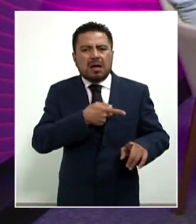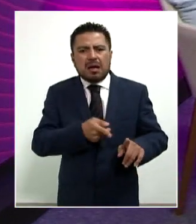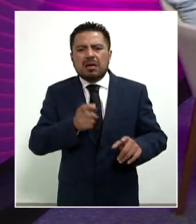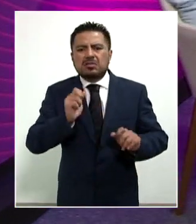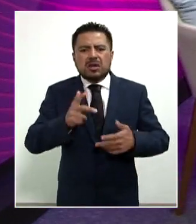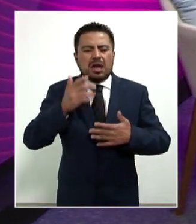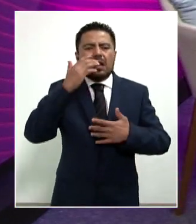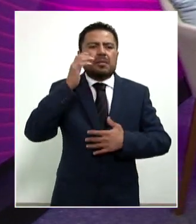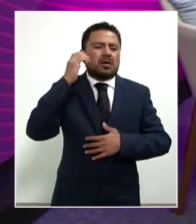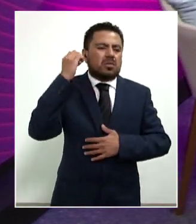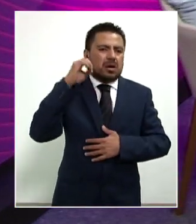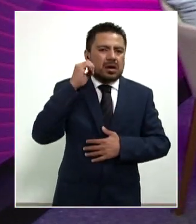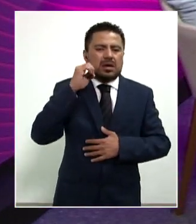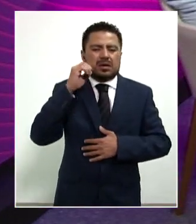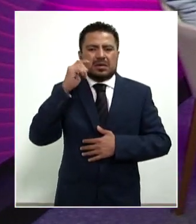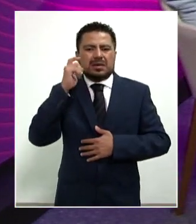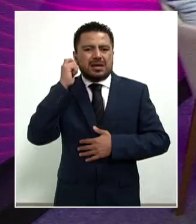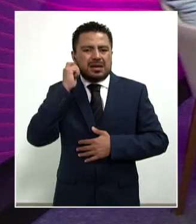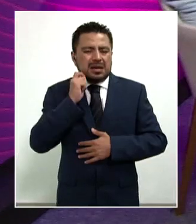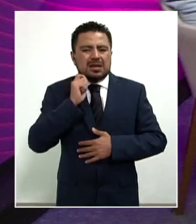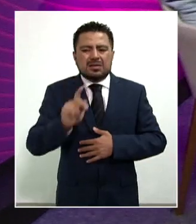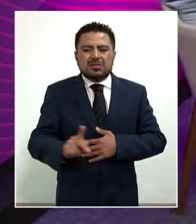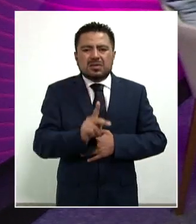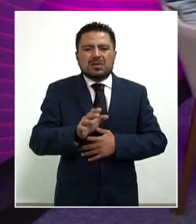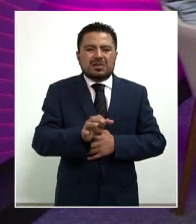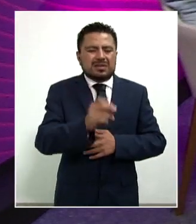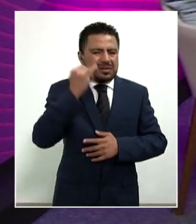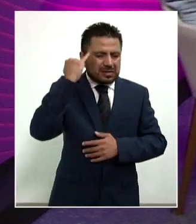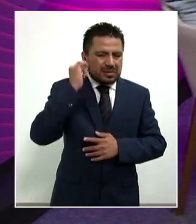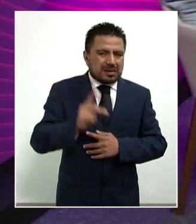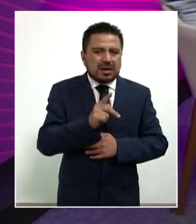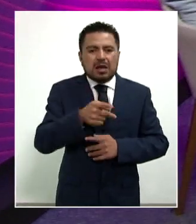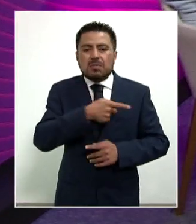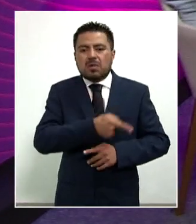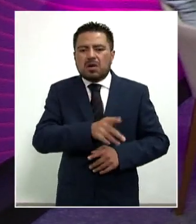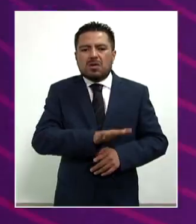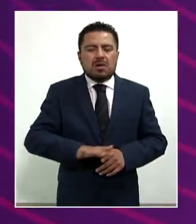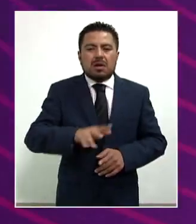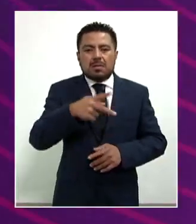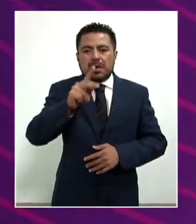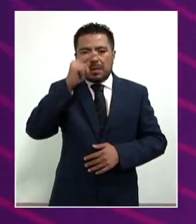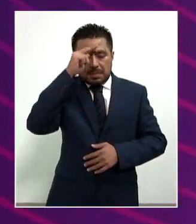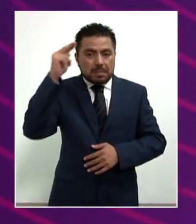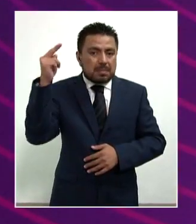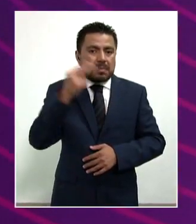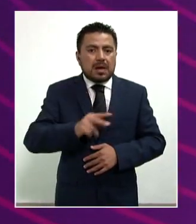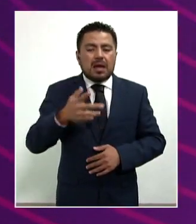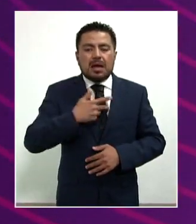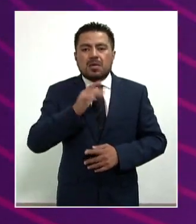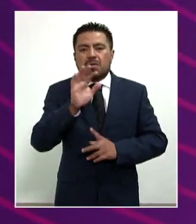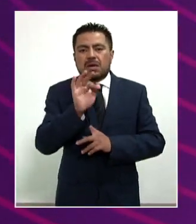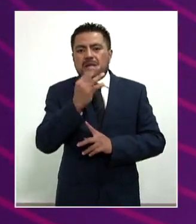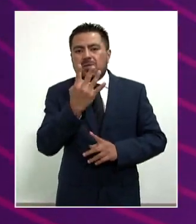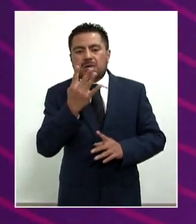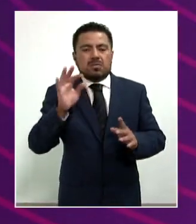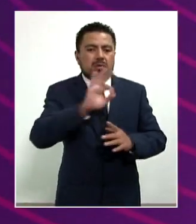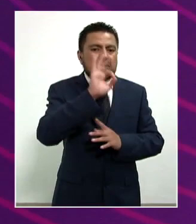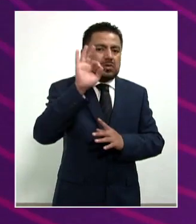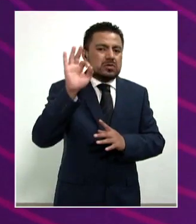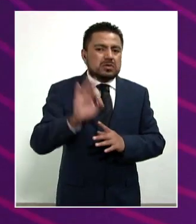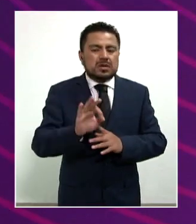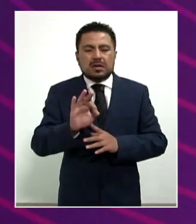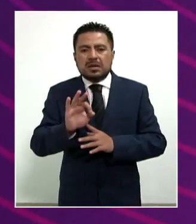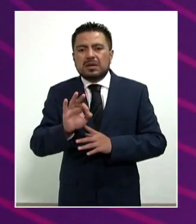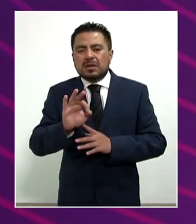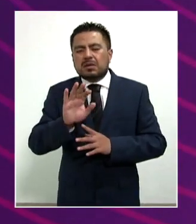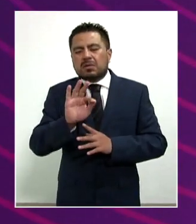Chiapas, Oaxaca, Guerrero, las zonas indígenas, las sierras, son bolsones de pobreza. Pero en México tenemos 44% de la gente, 41